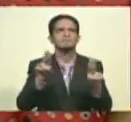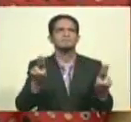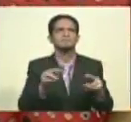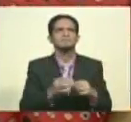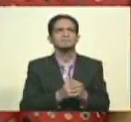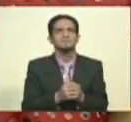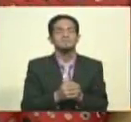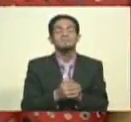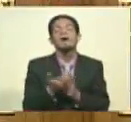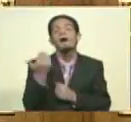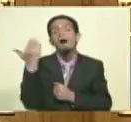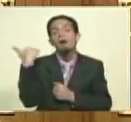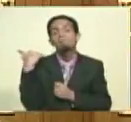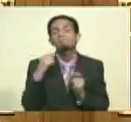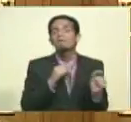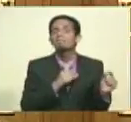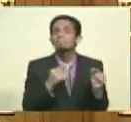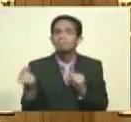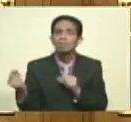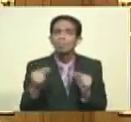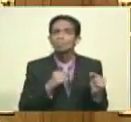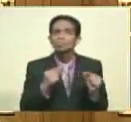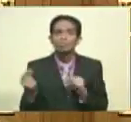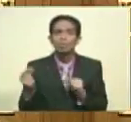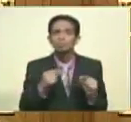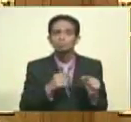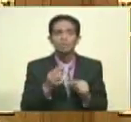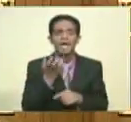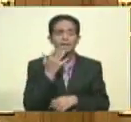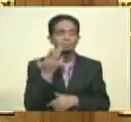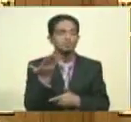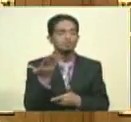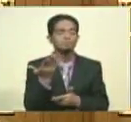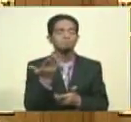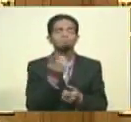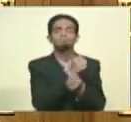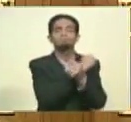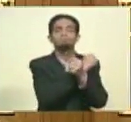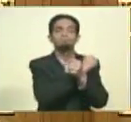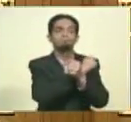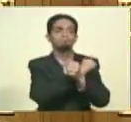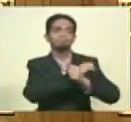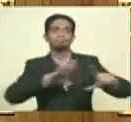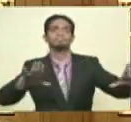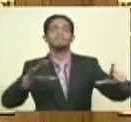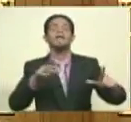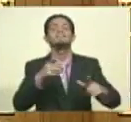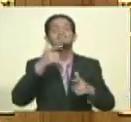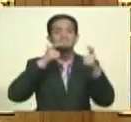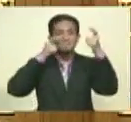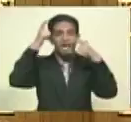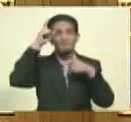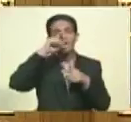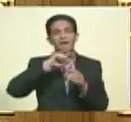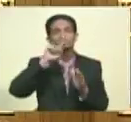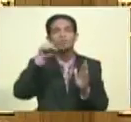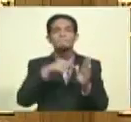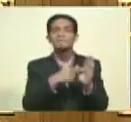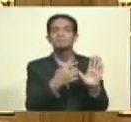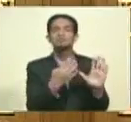estuvimos discutiendo durante muchos meses después que Chávez salió de la cárcel de la dignidad en